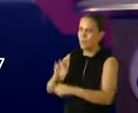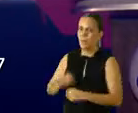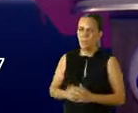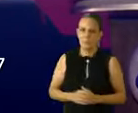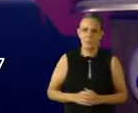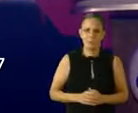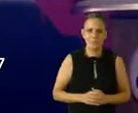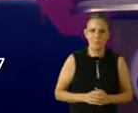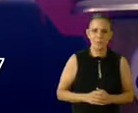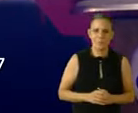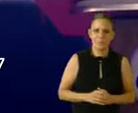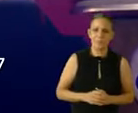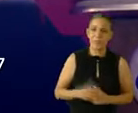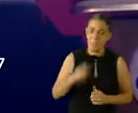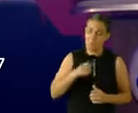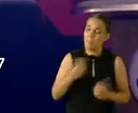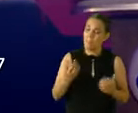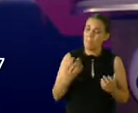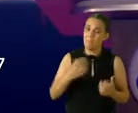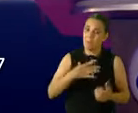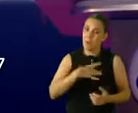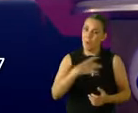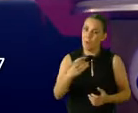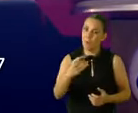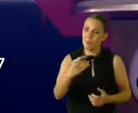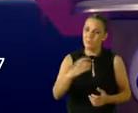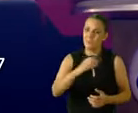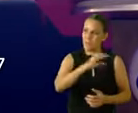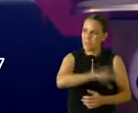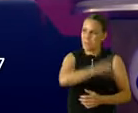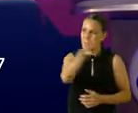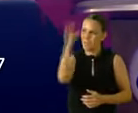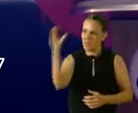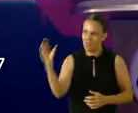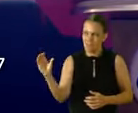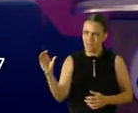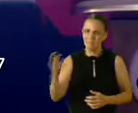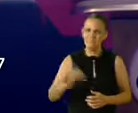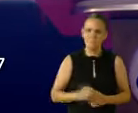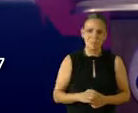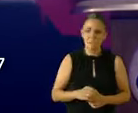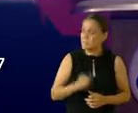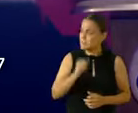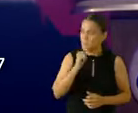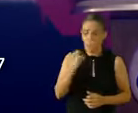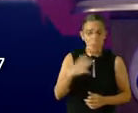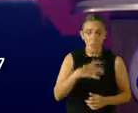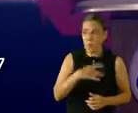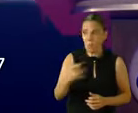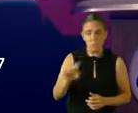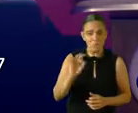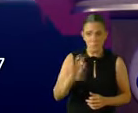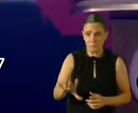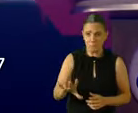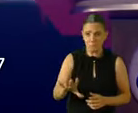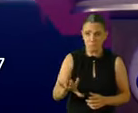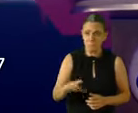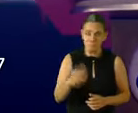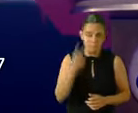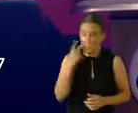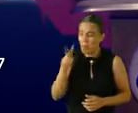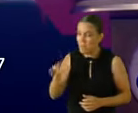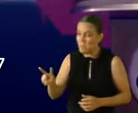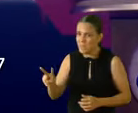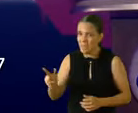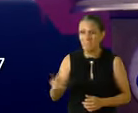me gusta la Navidad. ¿Cuánto le gusta la Navidad? Si usted no le gusta, simplemente no la mire. Déjeme a mí celebrarla con